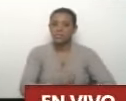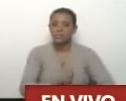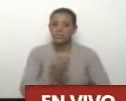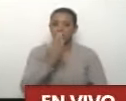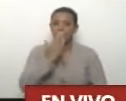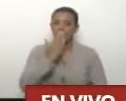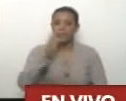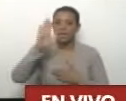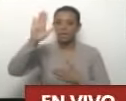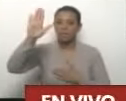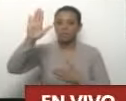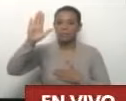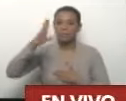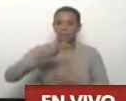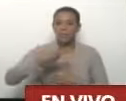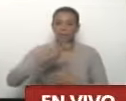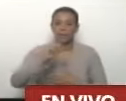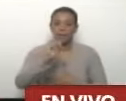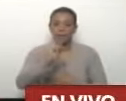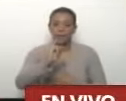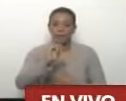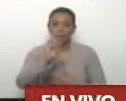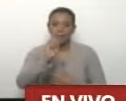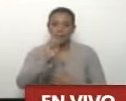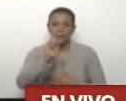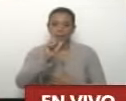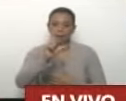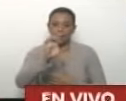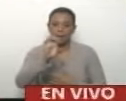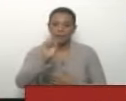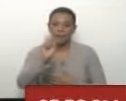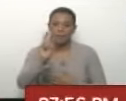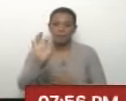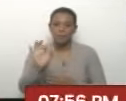Hitler, el nazismo,